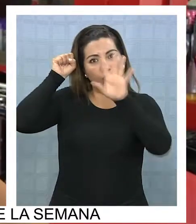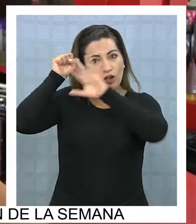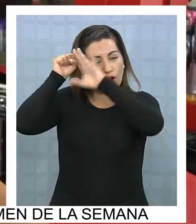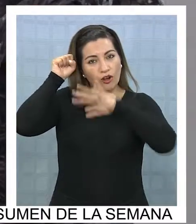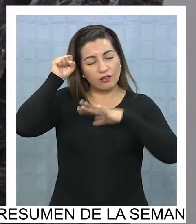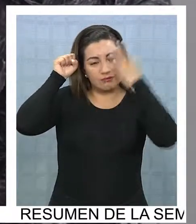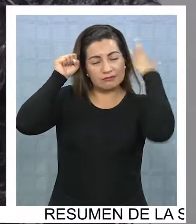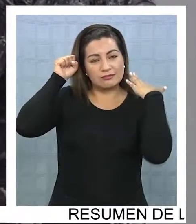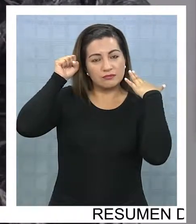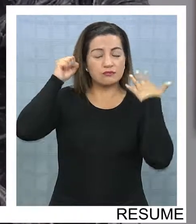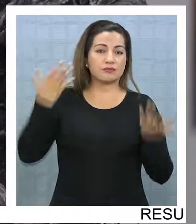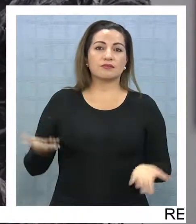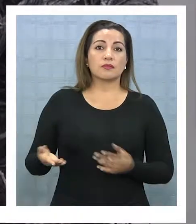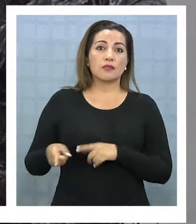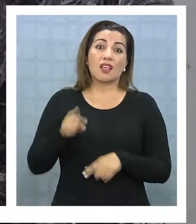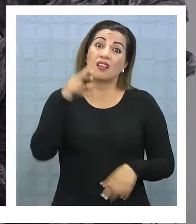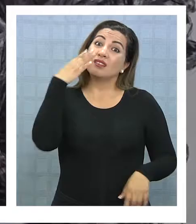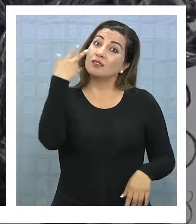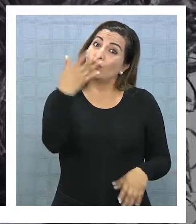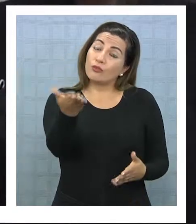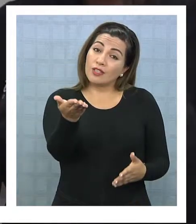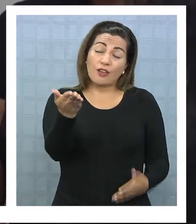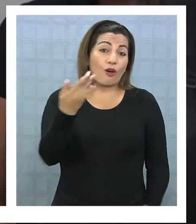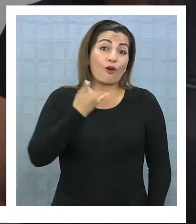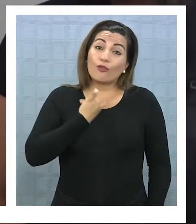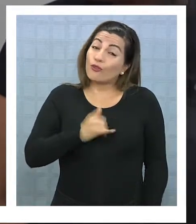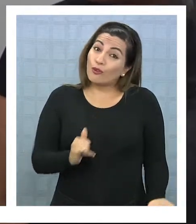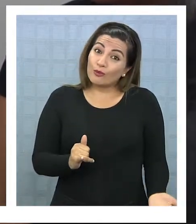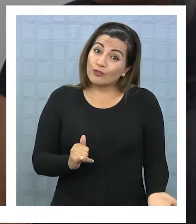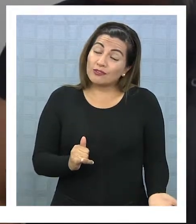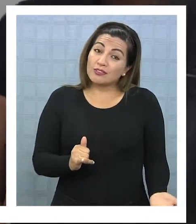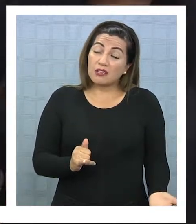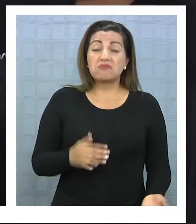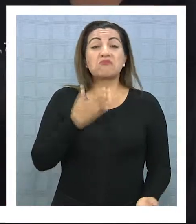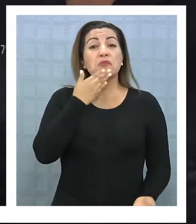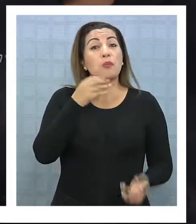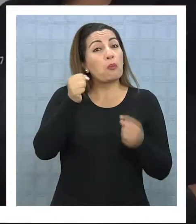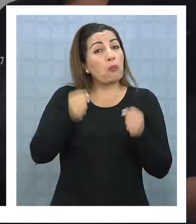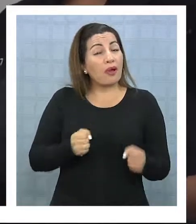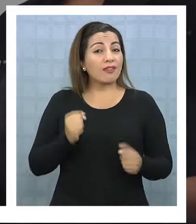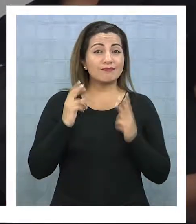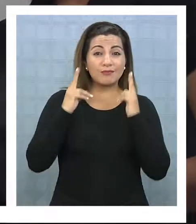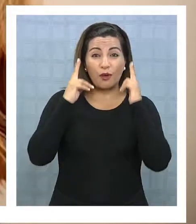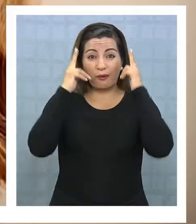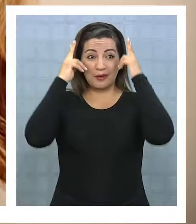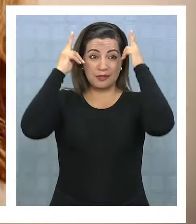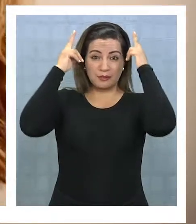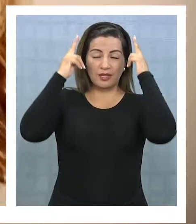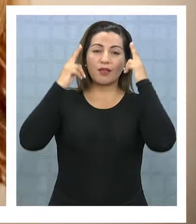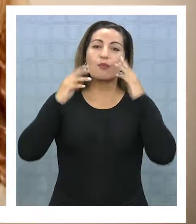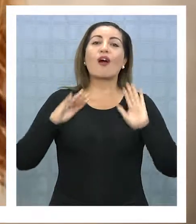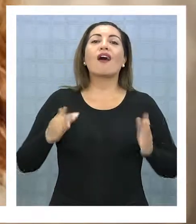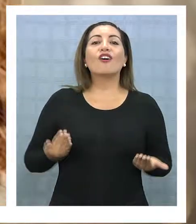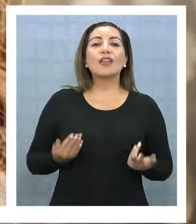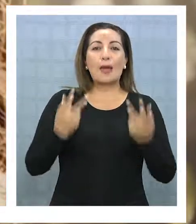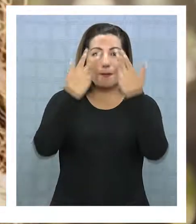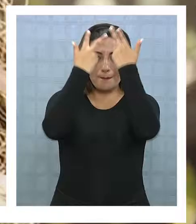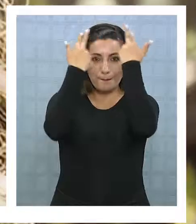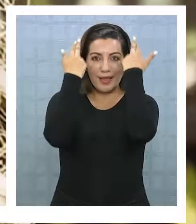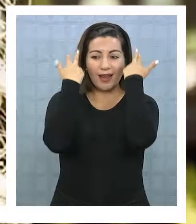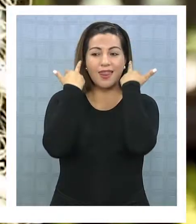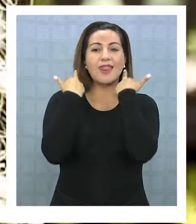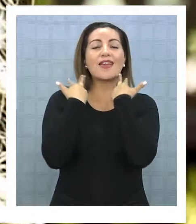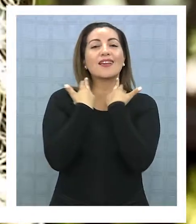iris atrás. Pero si lo suyo no es tinturarse, un corte de pelo no vendría mal. Así es porque las melenas son lo que tiene que